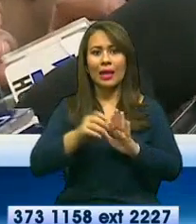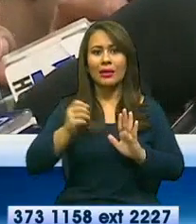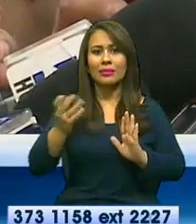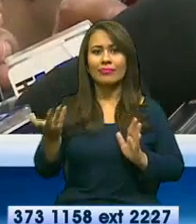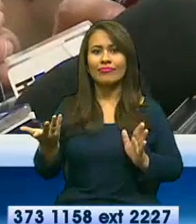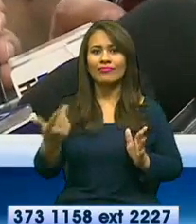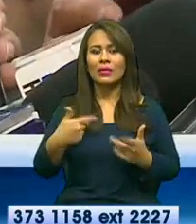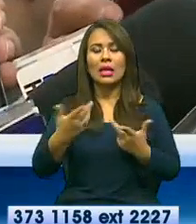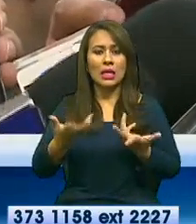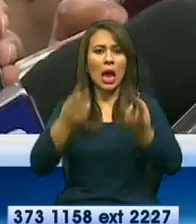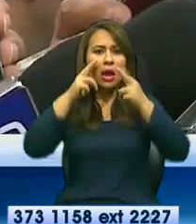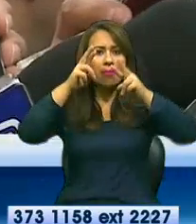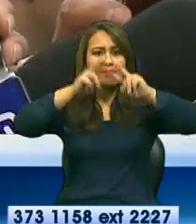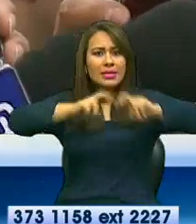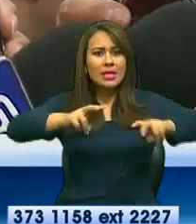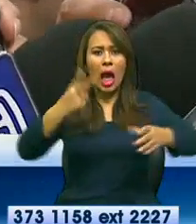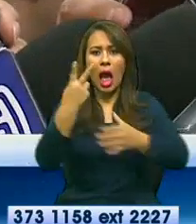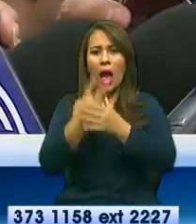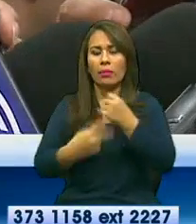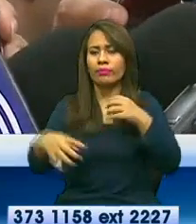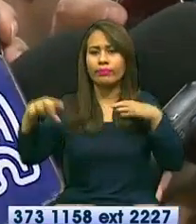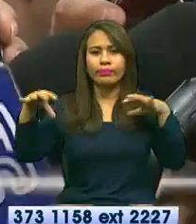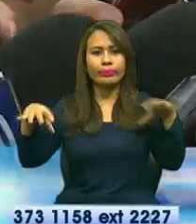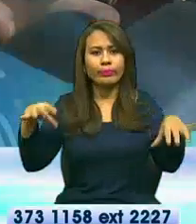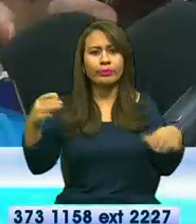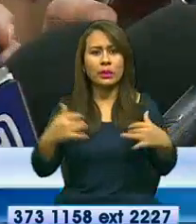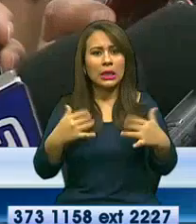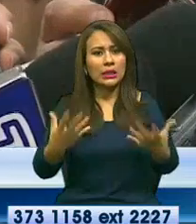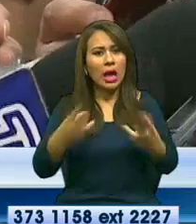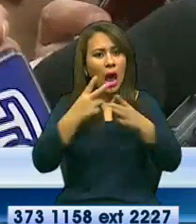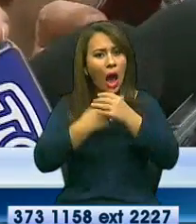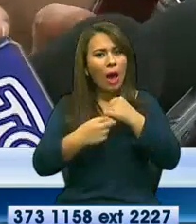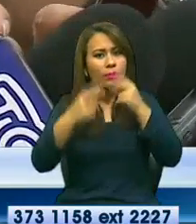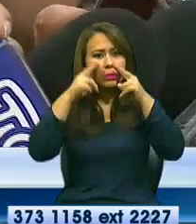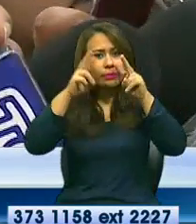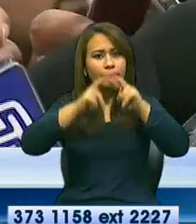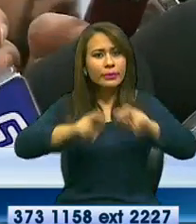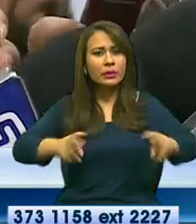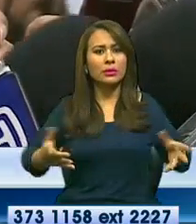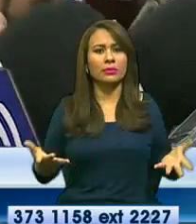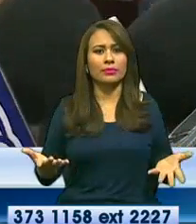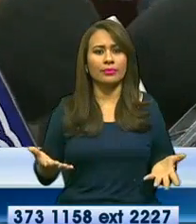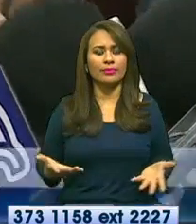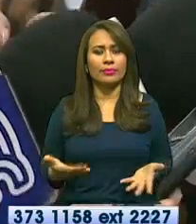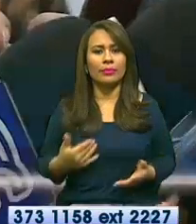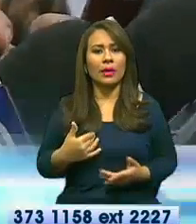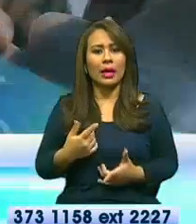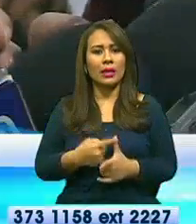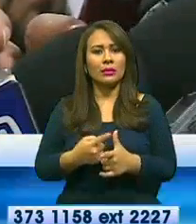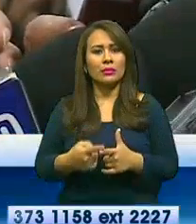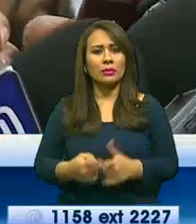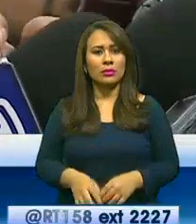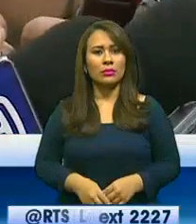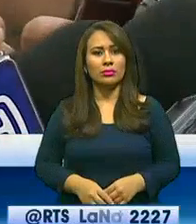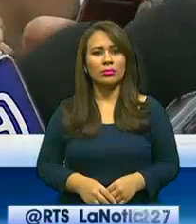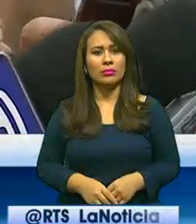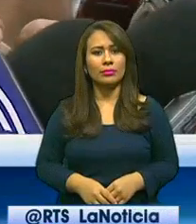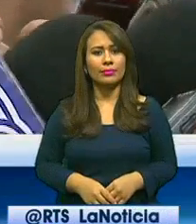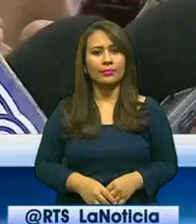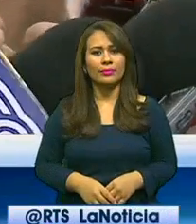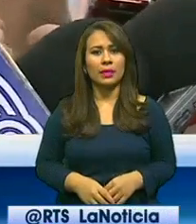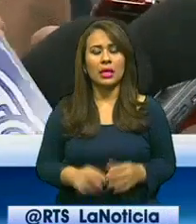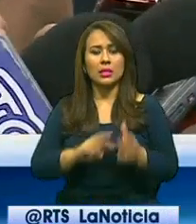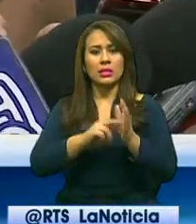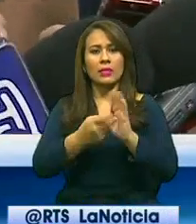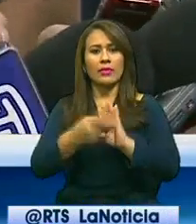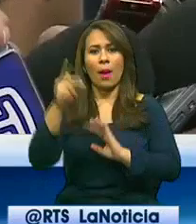la apelación de las medidas cautelares únicamente cuando se trata de la prisión preventiva, no de otras medidas cautelares. Entonces, quedarán prohibidos de